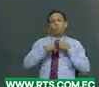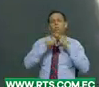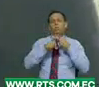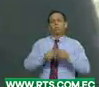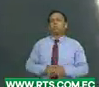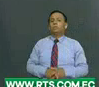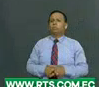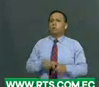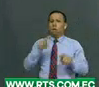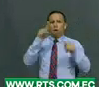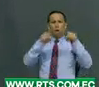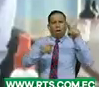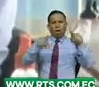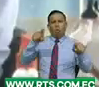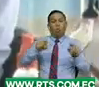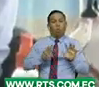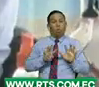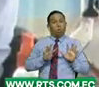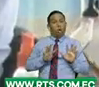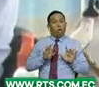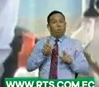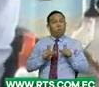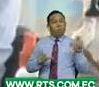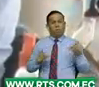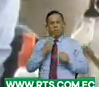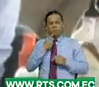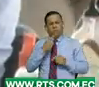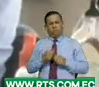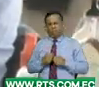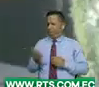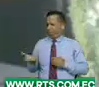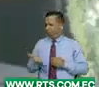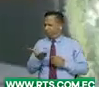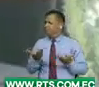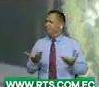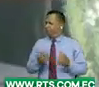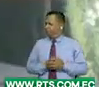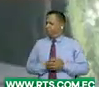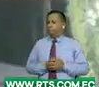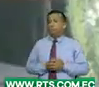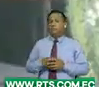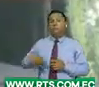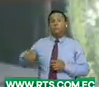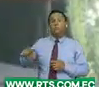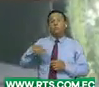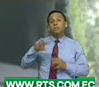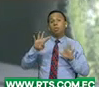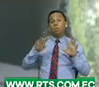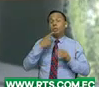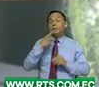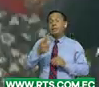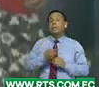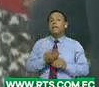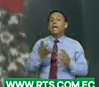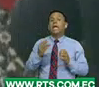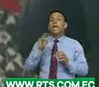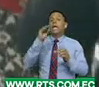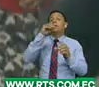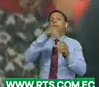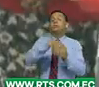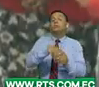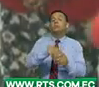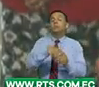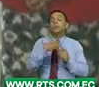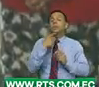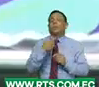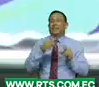de nueve ediles de diversas bancadas quienes sí asistieron y que pretendían incluir un punto de orden en la sesión respecto a los